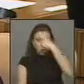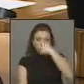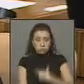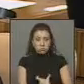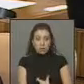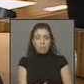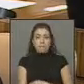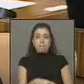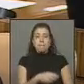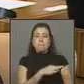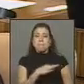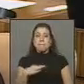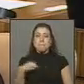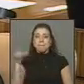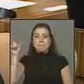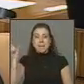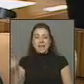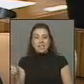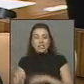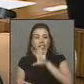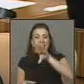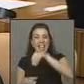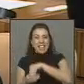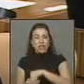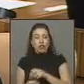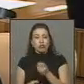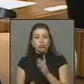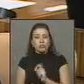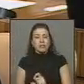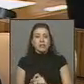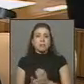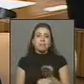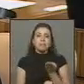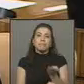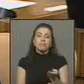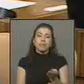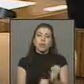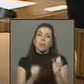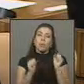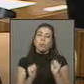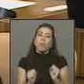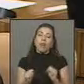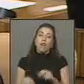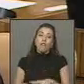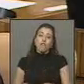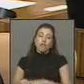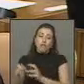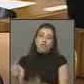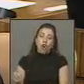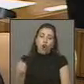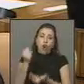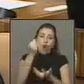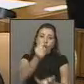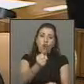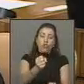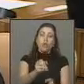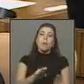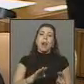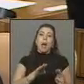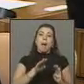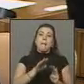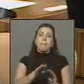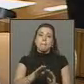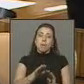al Ministro del Interior y al Subsecretario para solicitarle que pueda disponer recursos frescos que vayan en apoyo